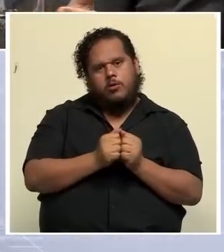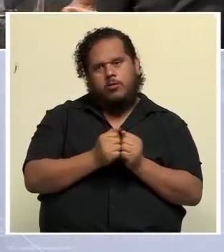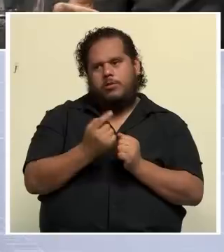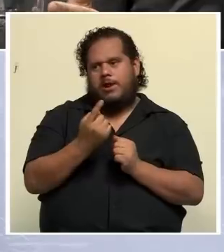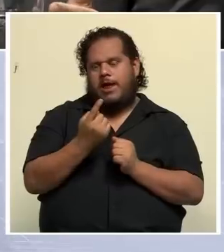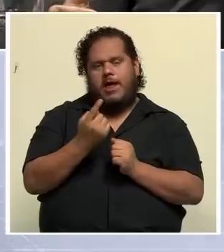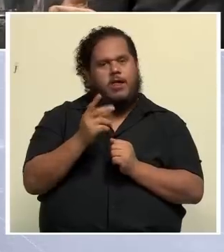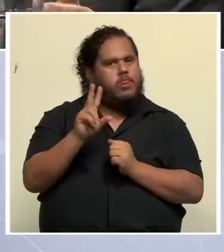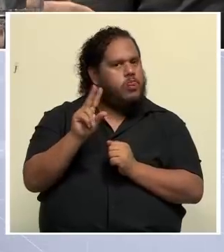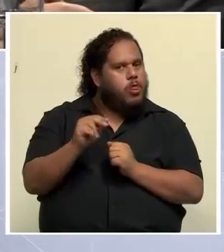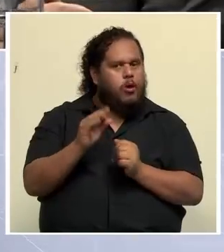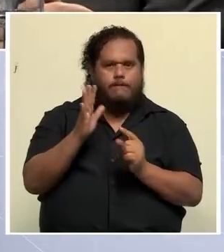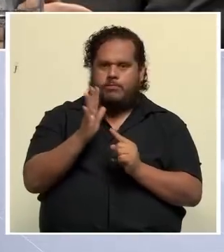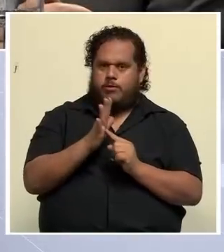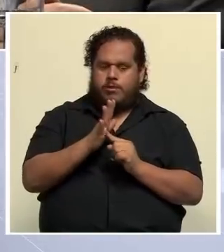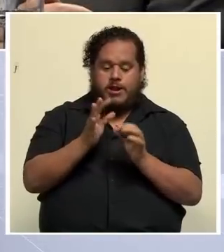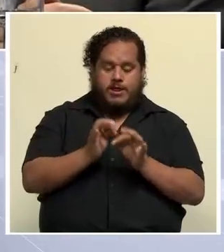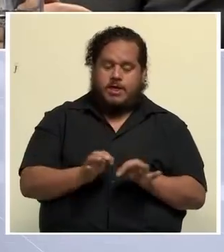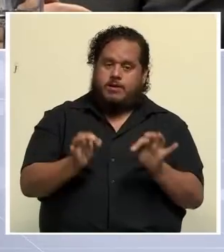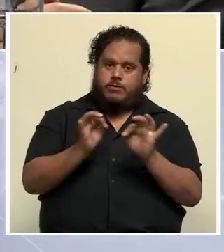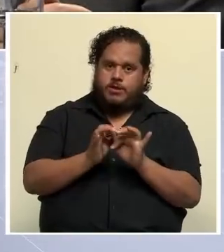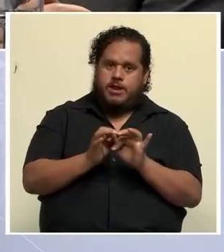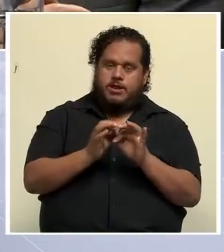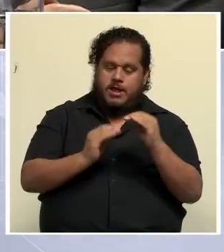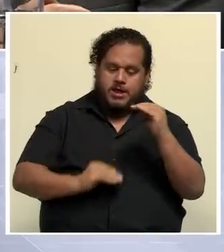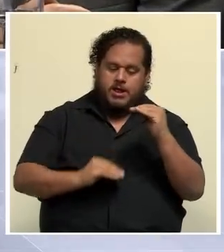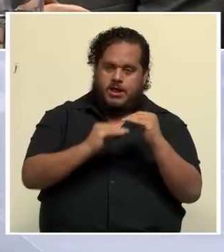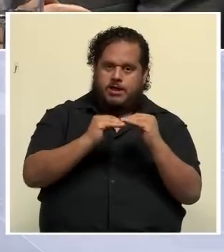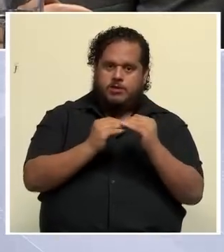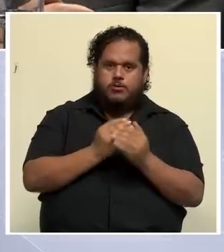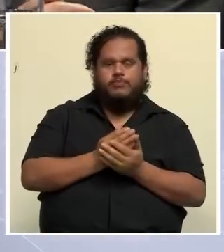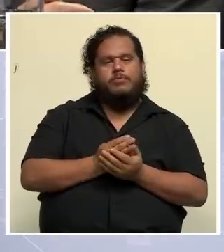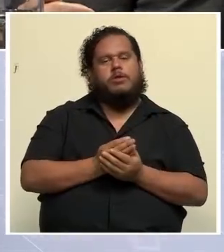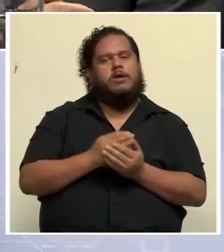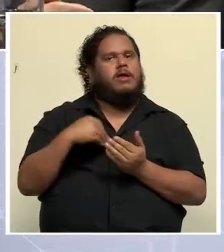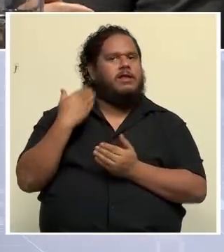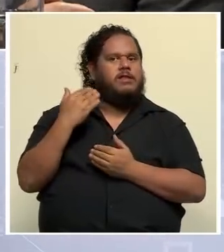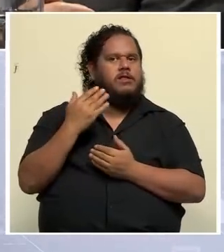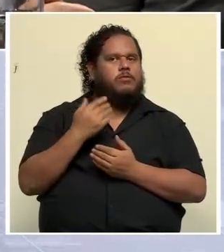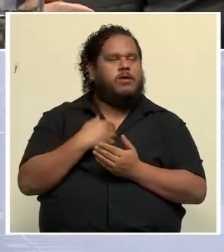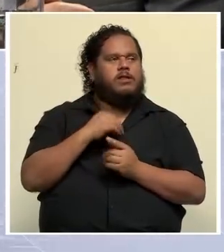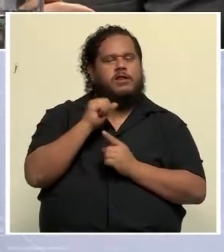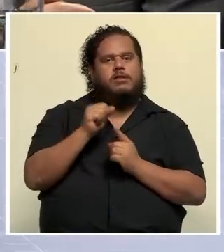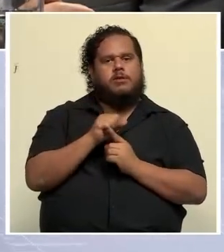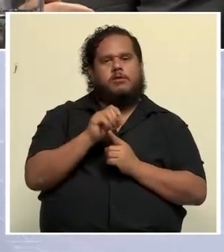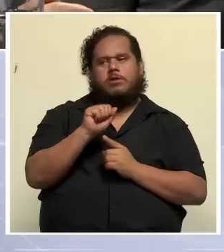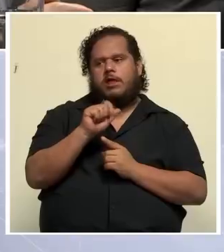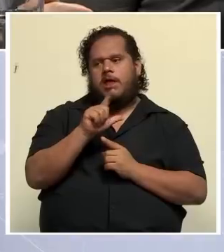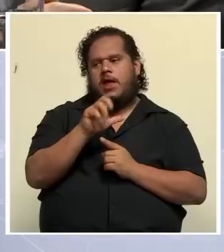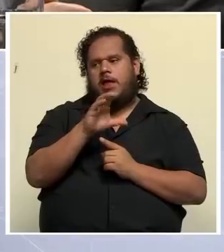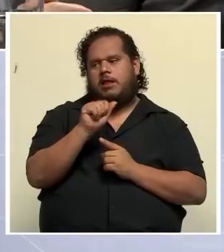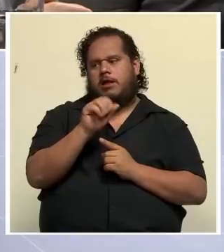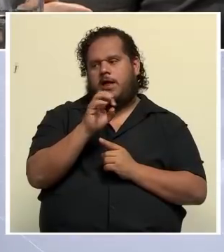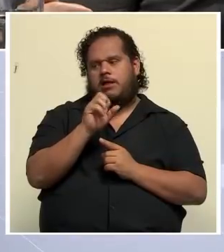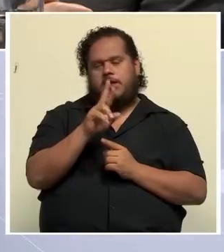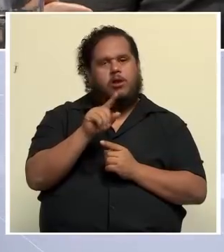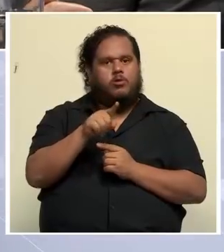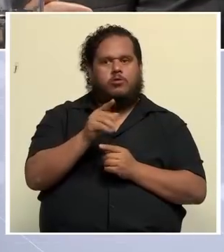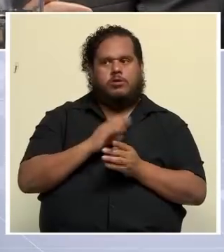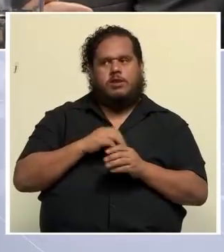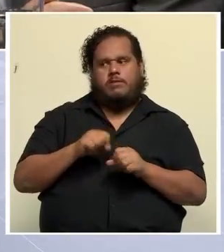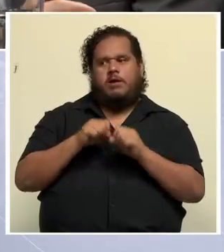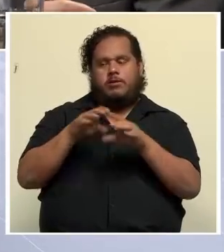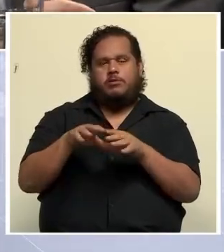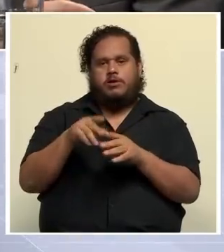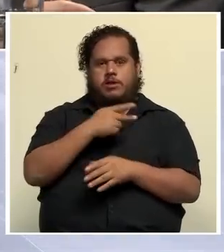impopularidad importante que llegó a alcanzar. Luego también el caso de Alcatel, cuando ya usted había dejado de ser el presidente,